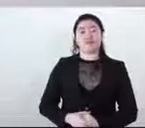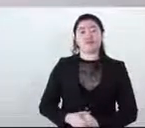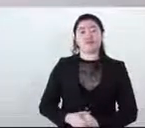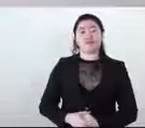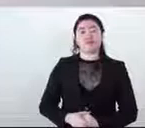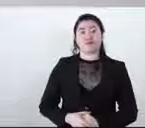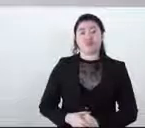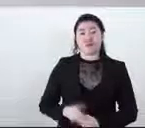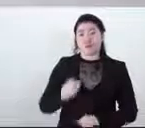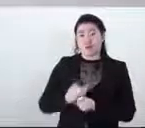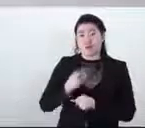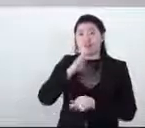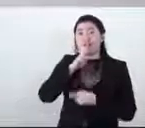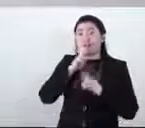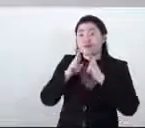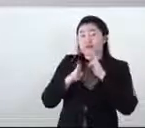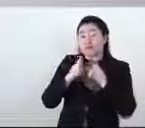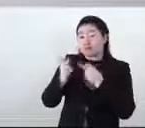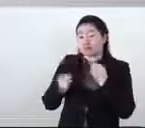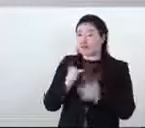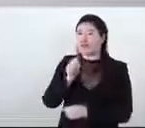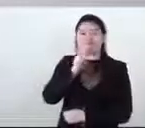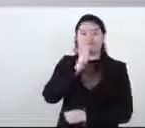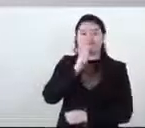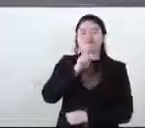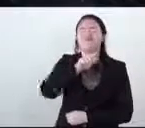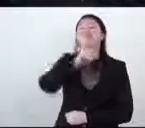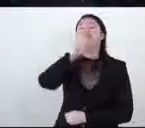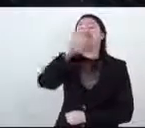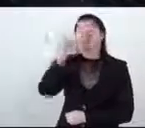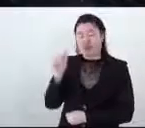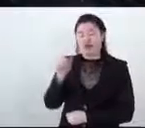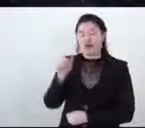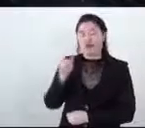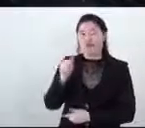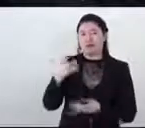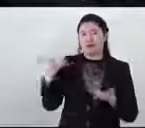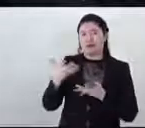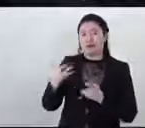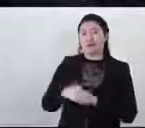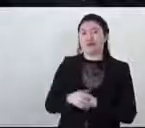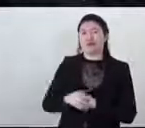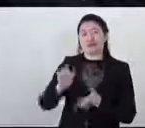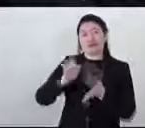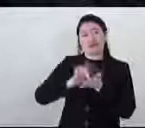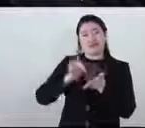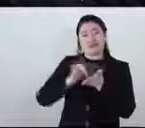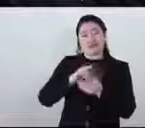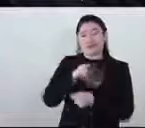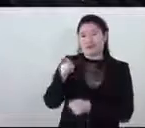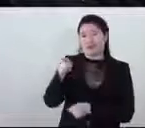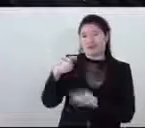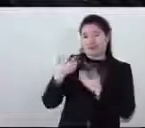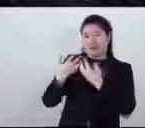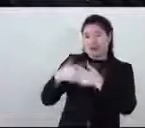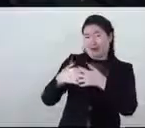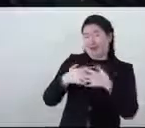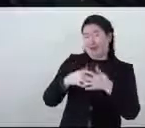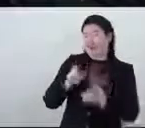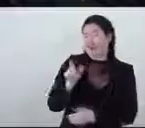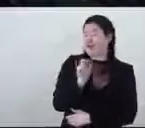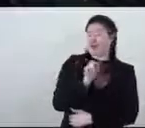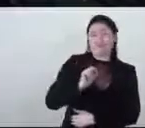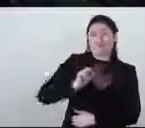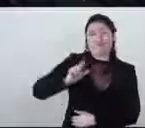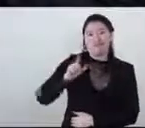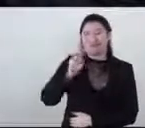no contestaremos preguntas por el día de hoy, ya habrá otro momento. Agradecemos el profesionalismo de la empresa